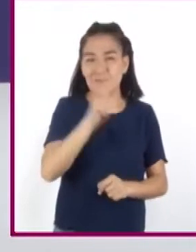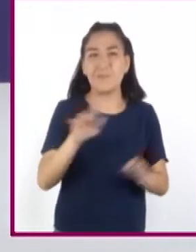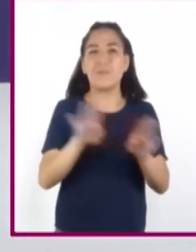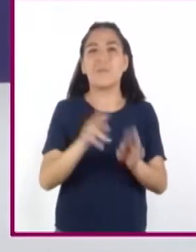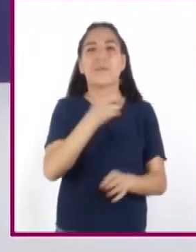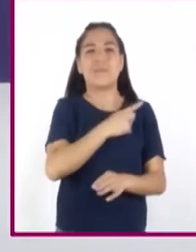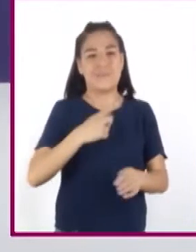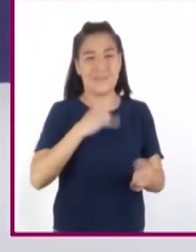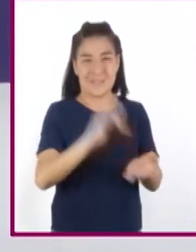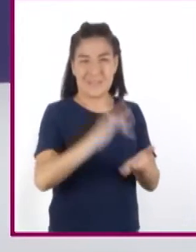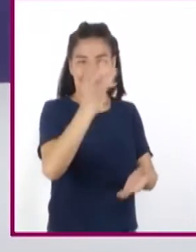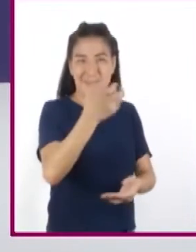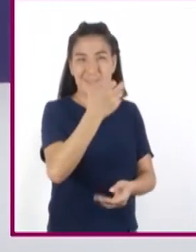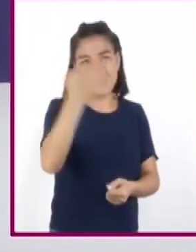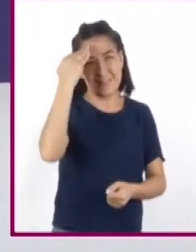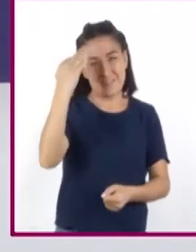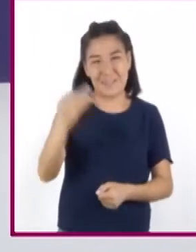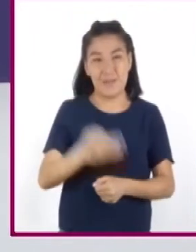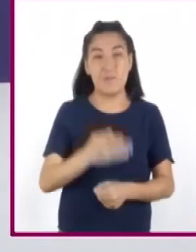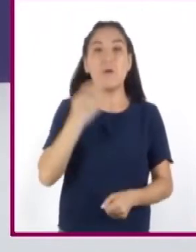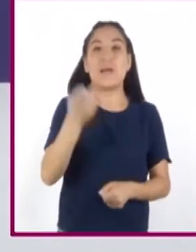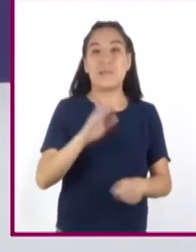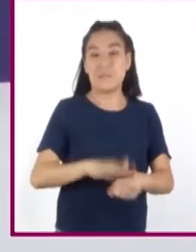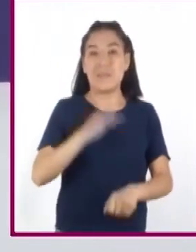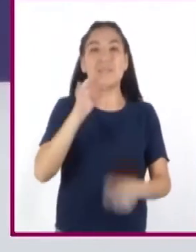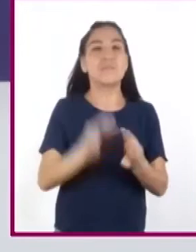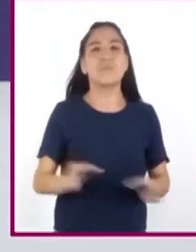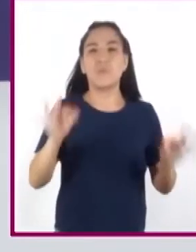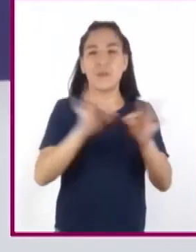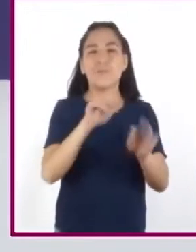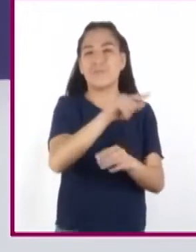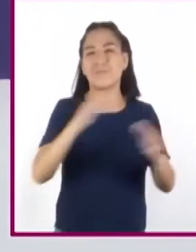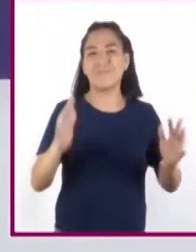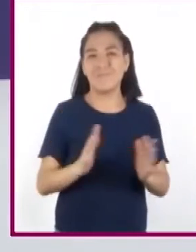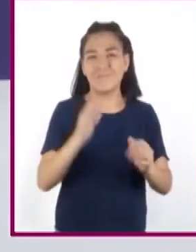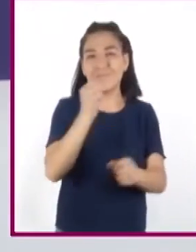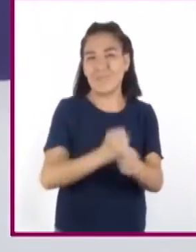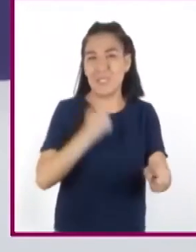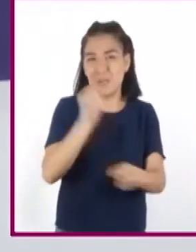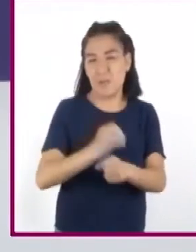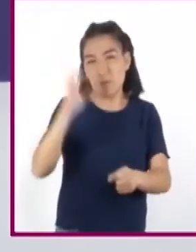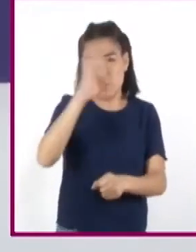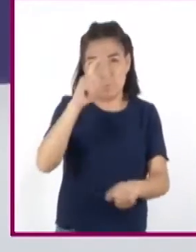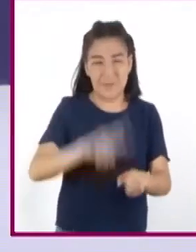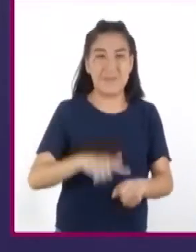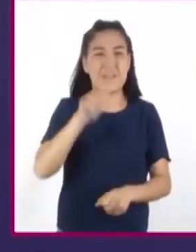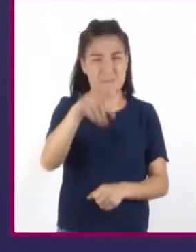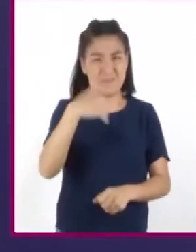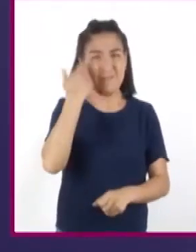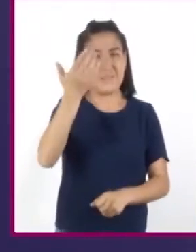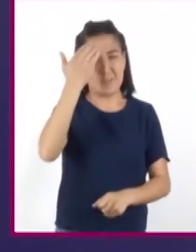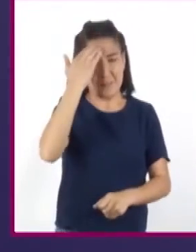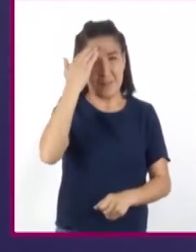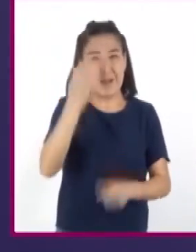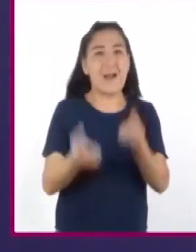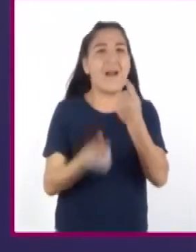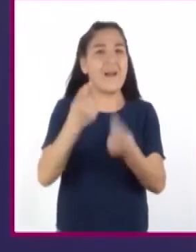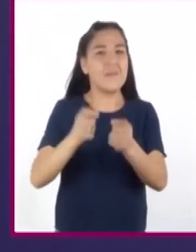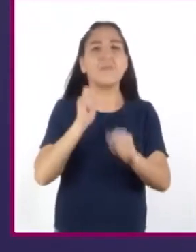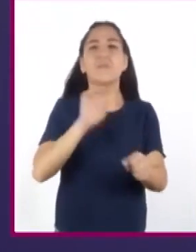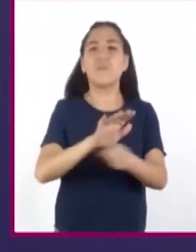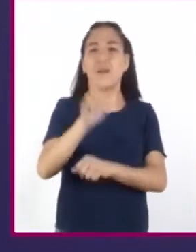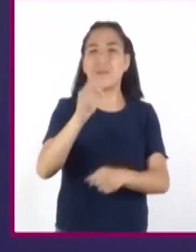le debemos a esa época y en específico a sus prácticas culturales. ¿Quieren conocer algunos de